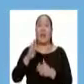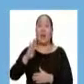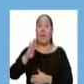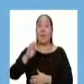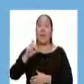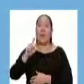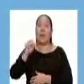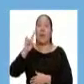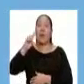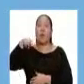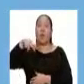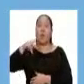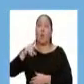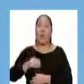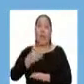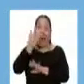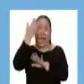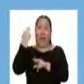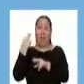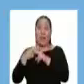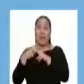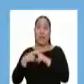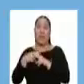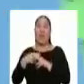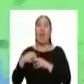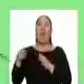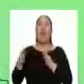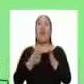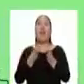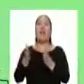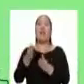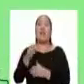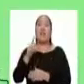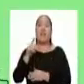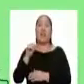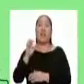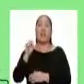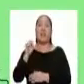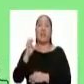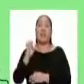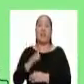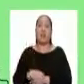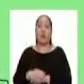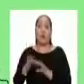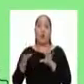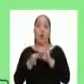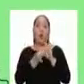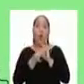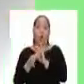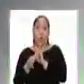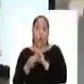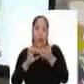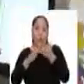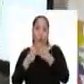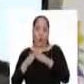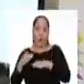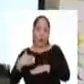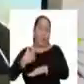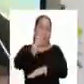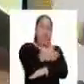se llamaba antes Carretera Marginal de la Selva y une los poblados del oriente del país.